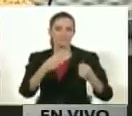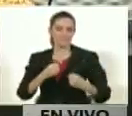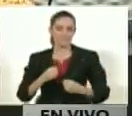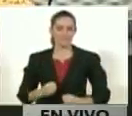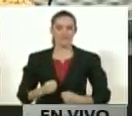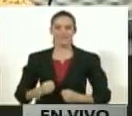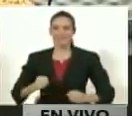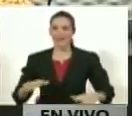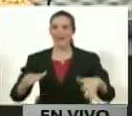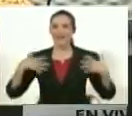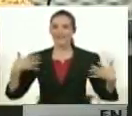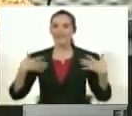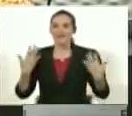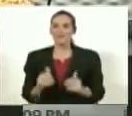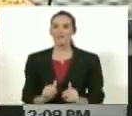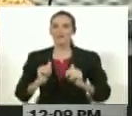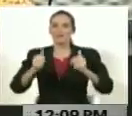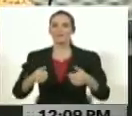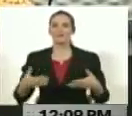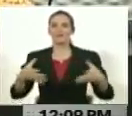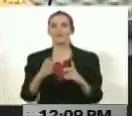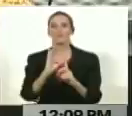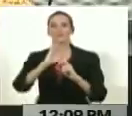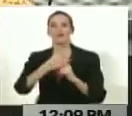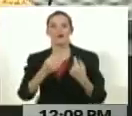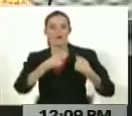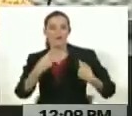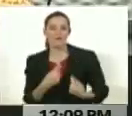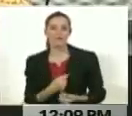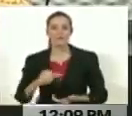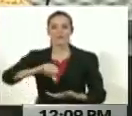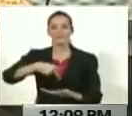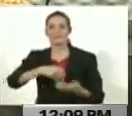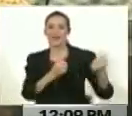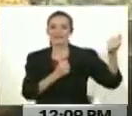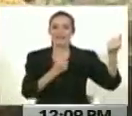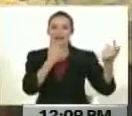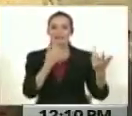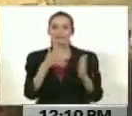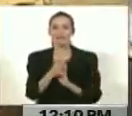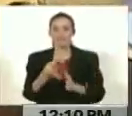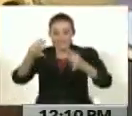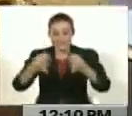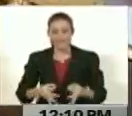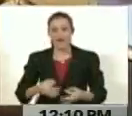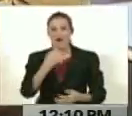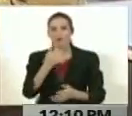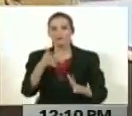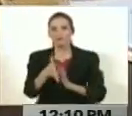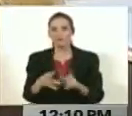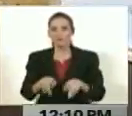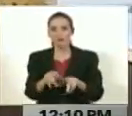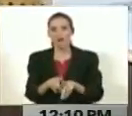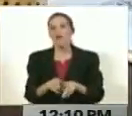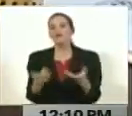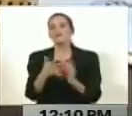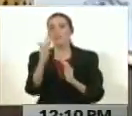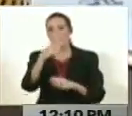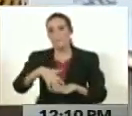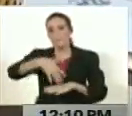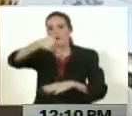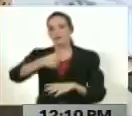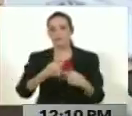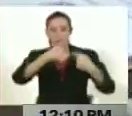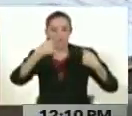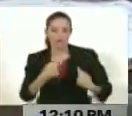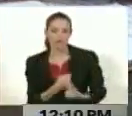mucha alegría, porque el arranque del movimiento cultural Corazón Salsero, yo estoy seguro, así como, como su hermano mayor,